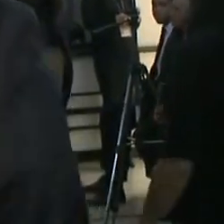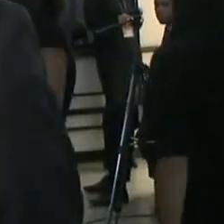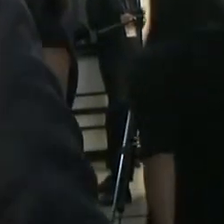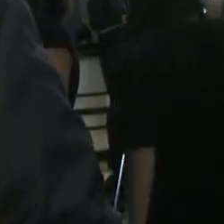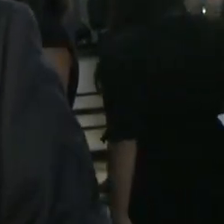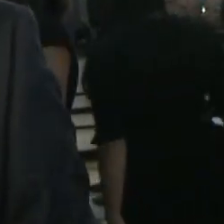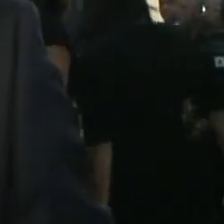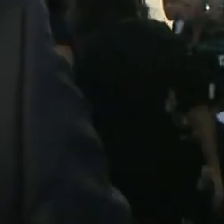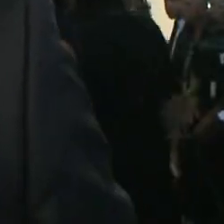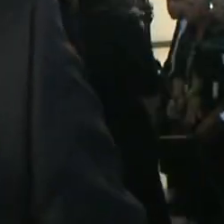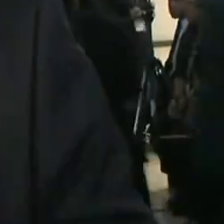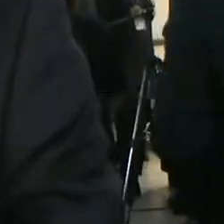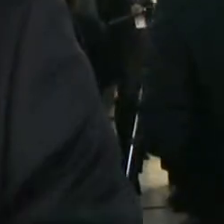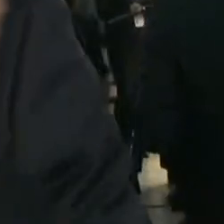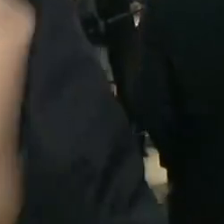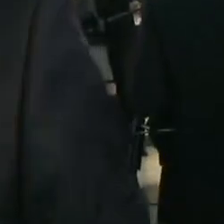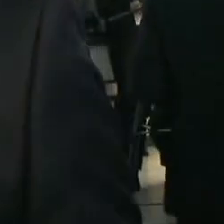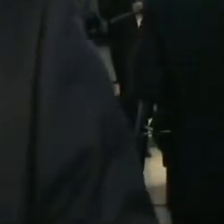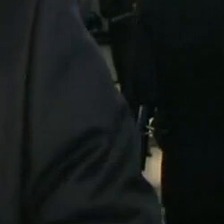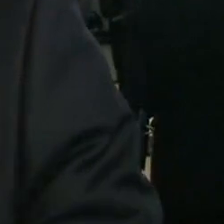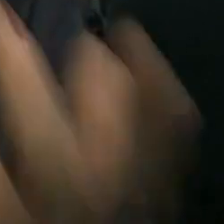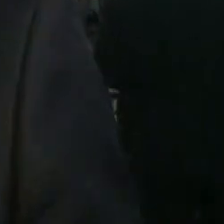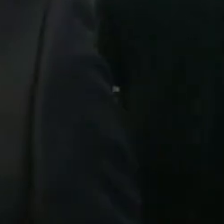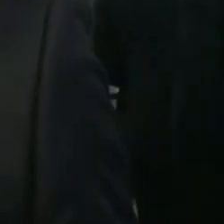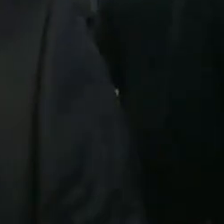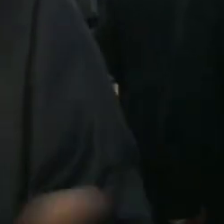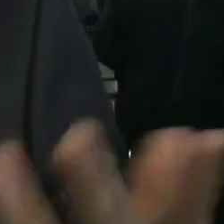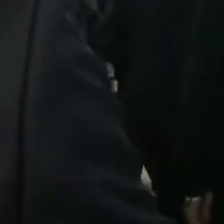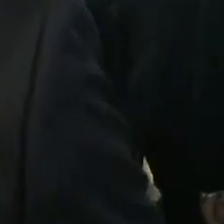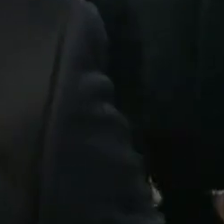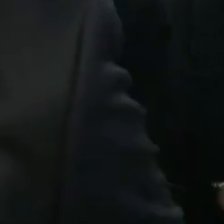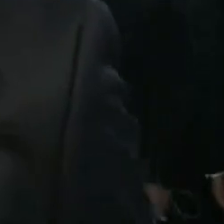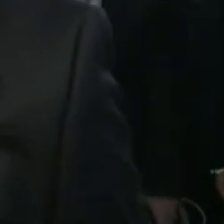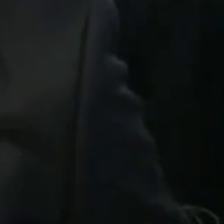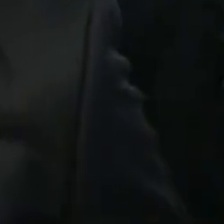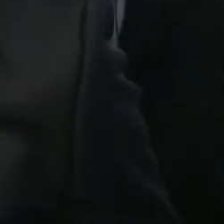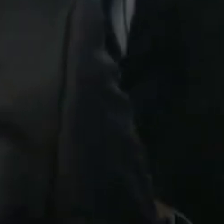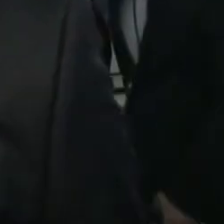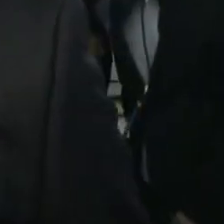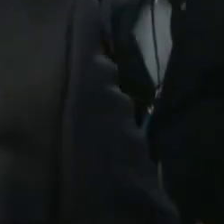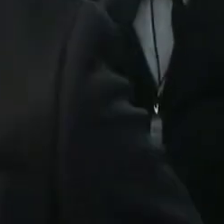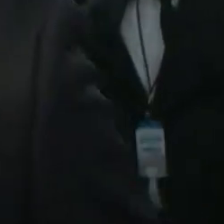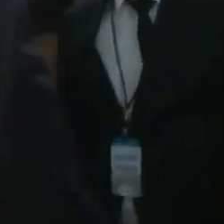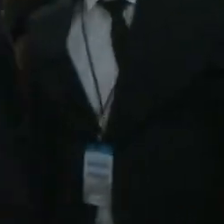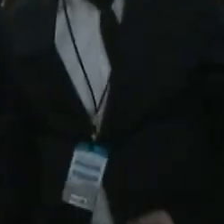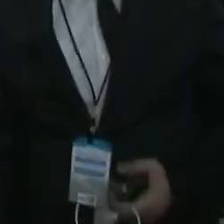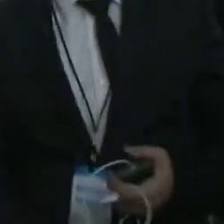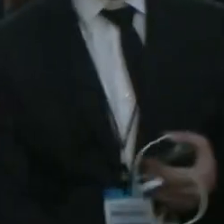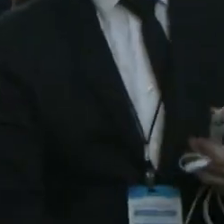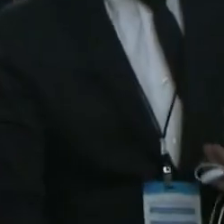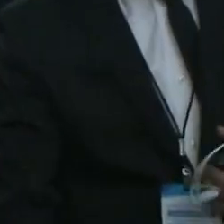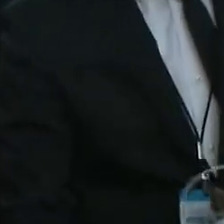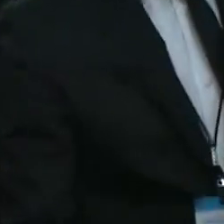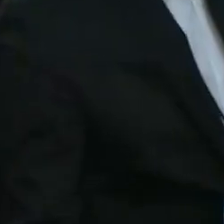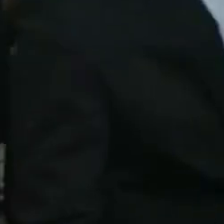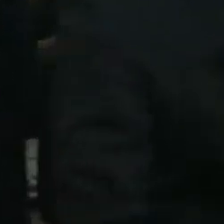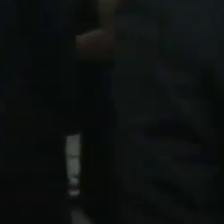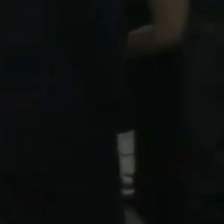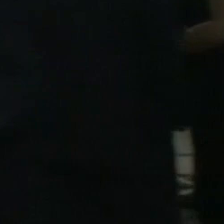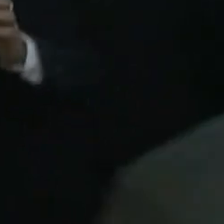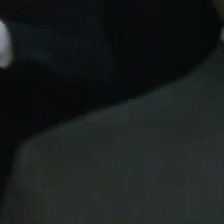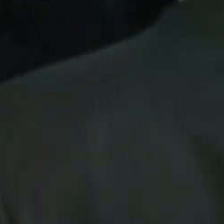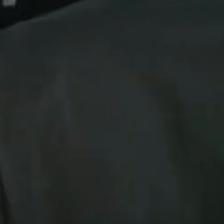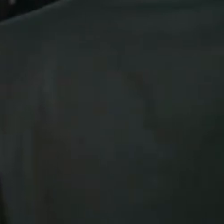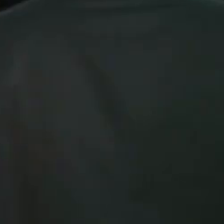económico de su paso por la Asamblea, le van a apostar siempre más a las secretarías que a otros cargos. Muchísimas gracias, José María Villalta. Ya le vamos a dar la oportunidad